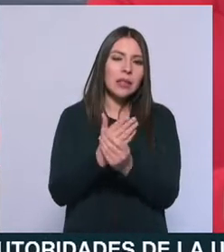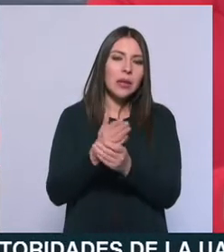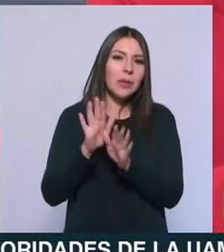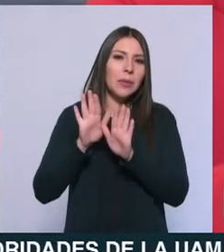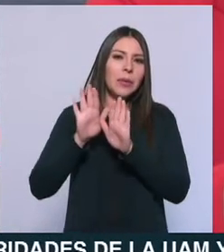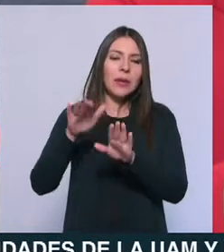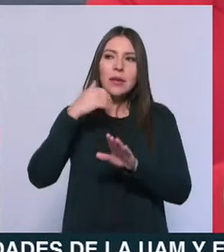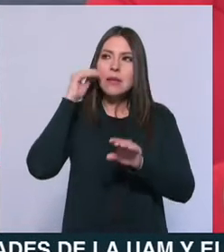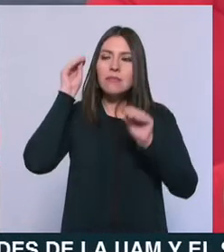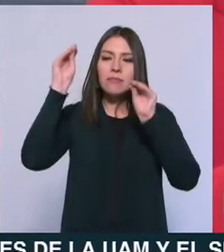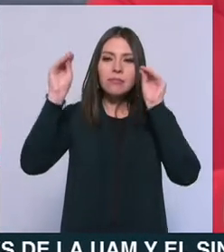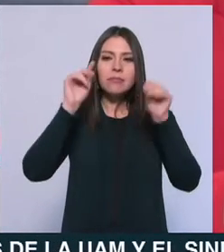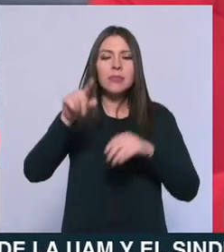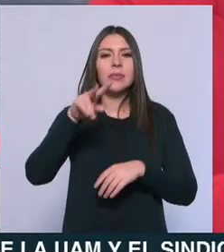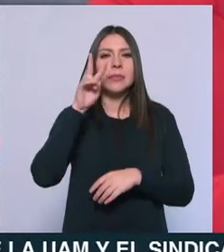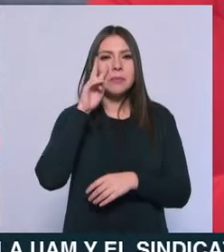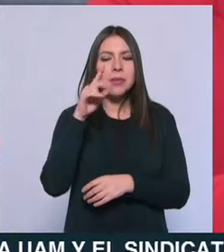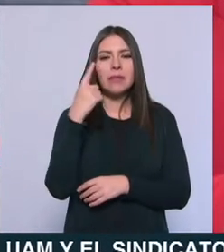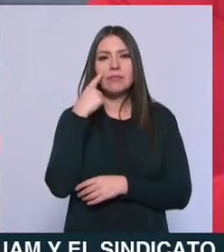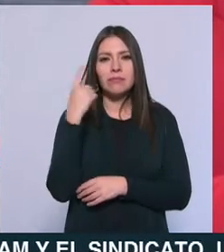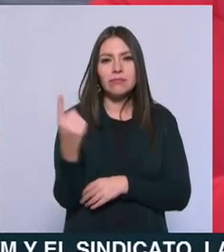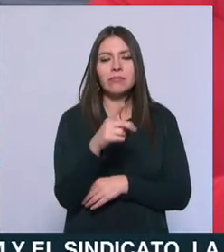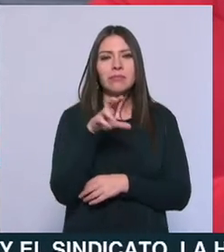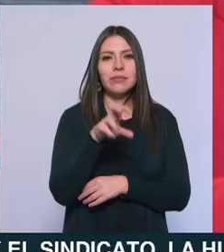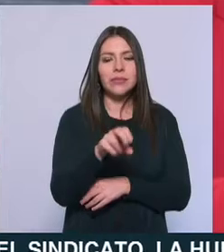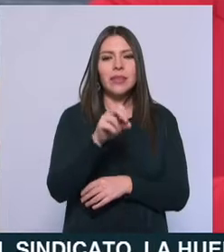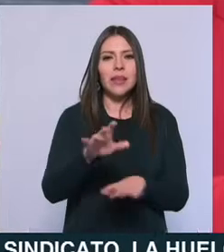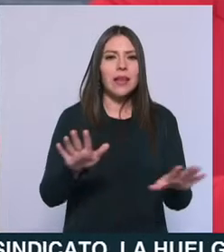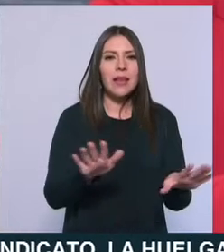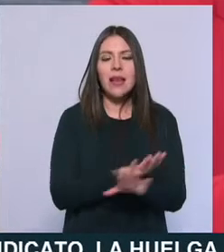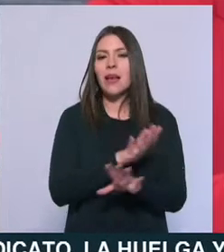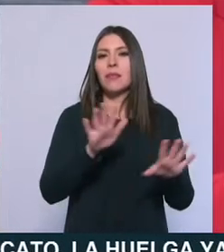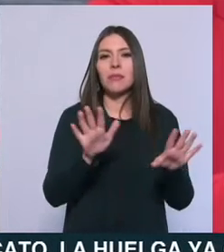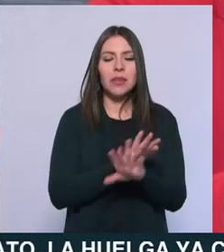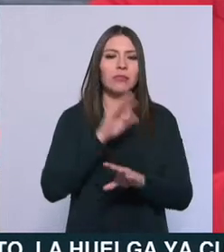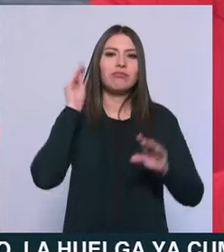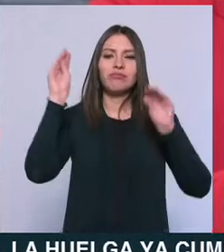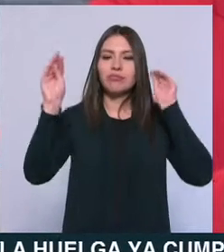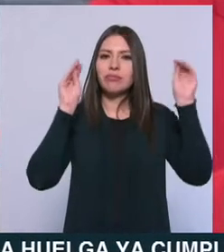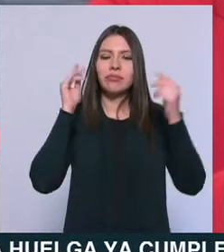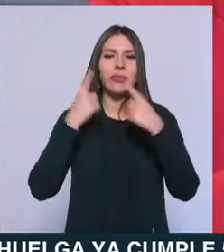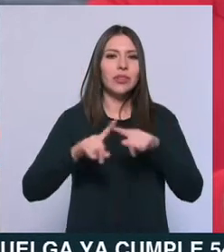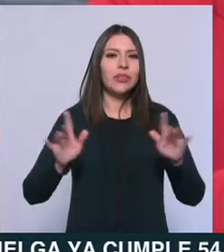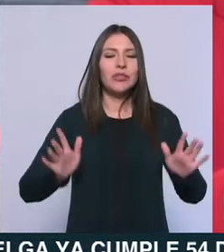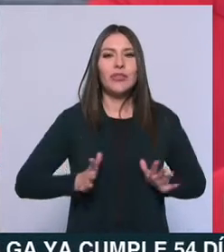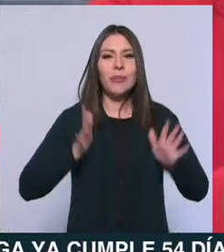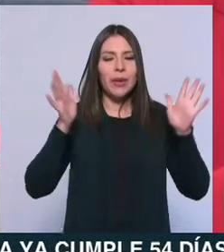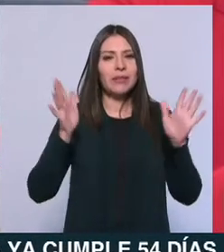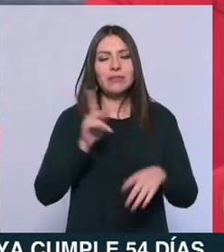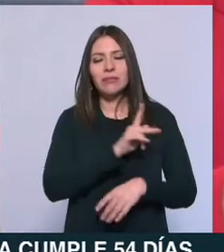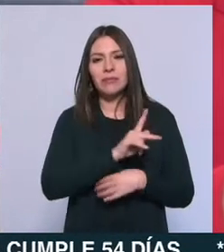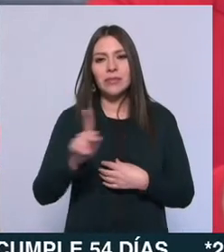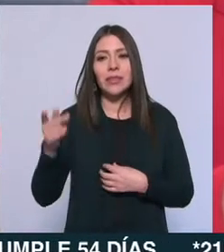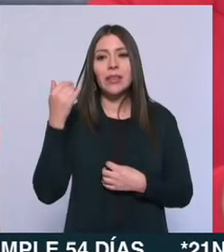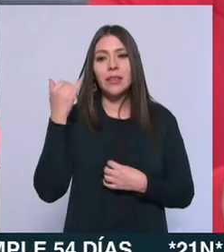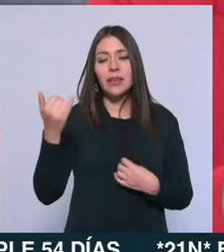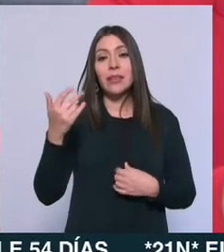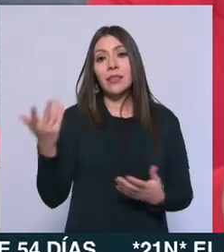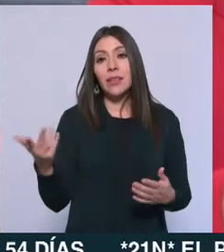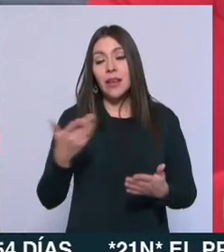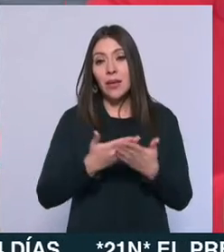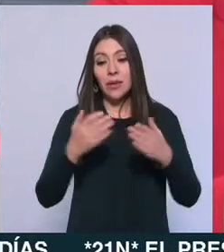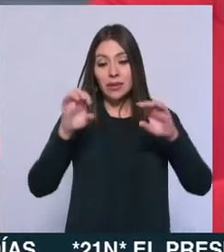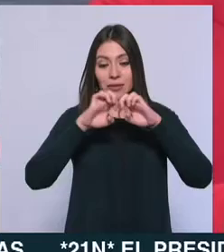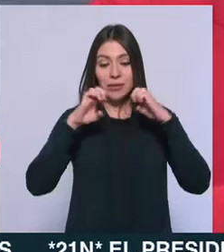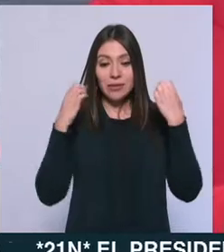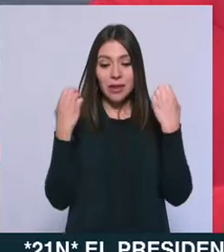a estar viendo que vamos a tener otras sorpresas y pues, el tamaño y la complejidad de este